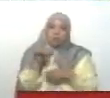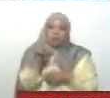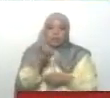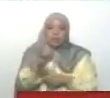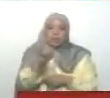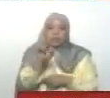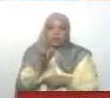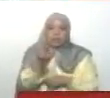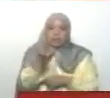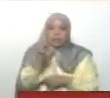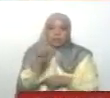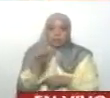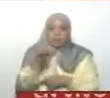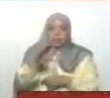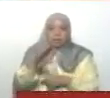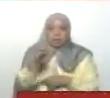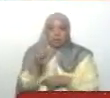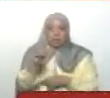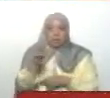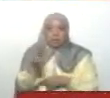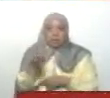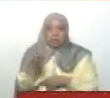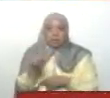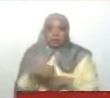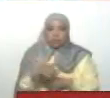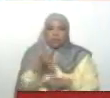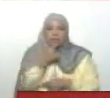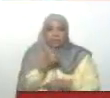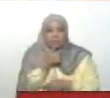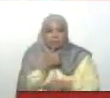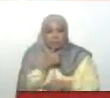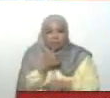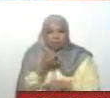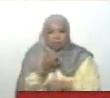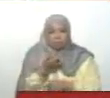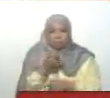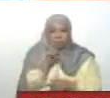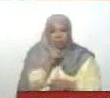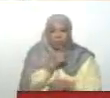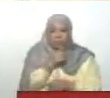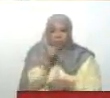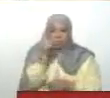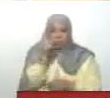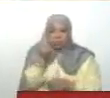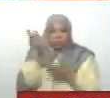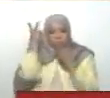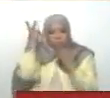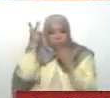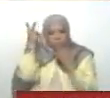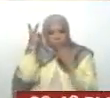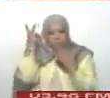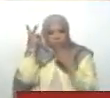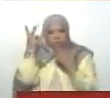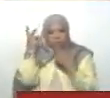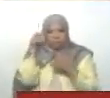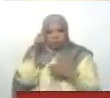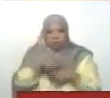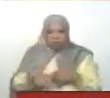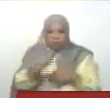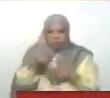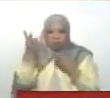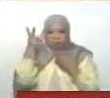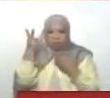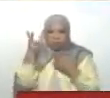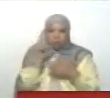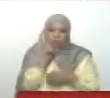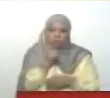nombre? Iaquirú Salcedo. Iaquirú, ¿quién te Iaquirú. Puso ese nombre? Mi padre, es un nombre aborigen. Ajá. De la sabana de Urica. Mi nombre es